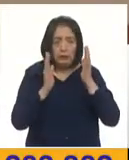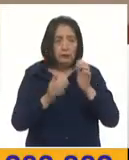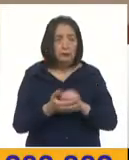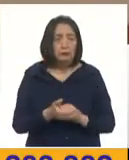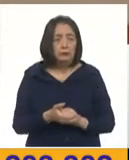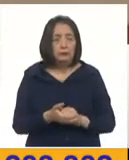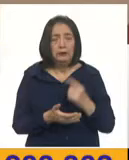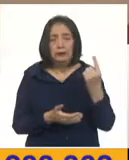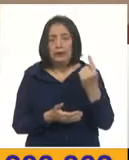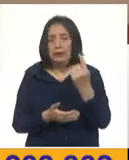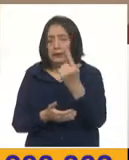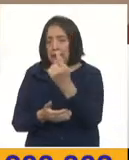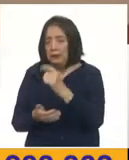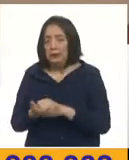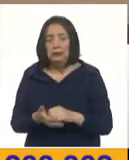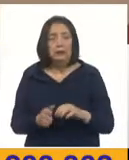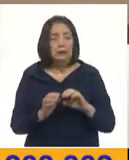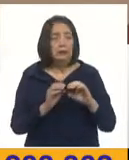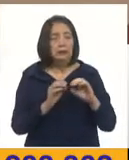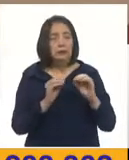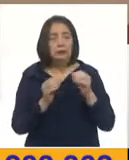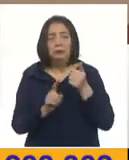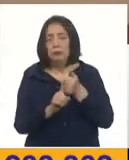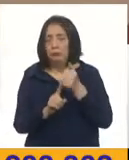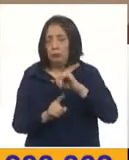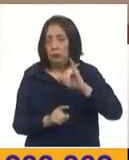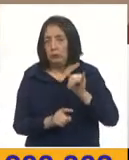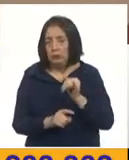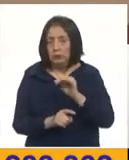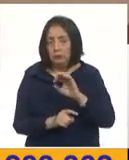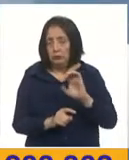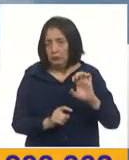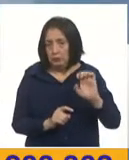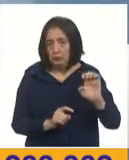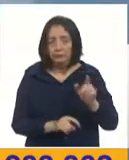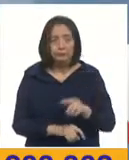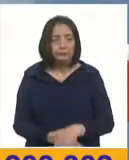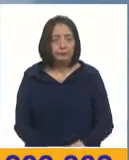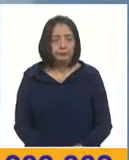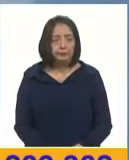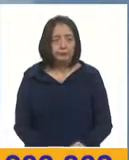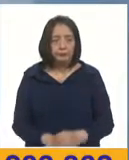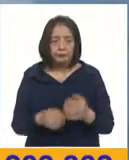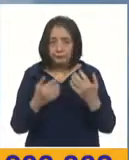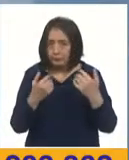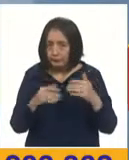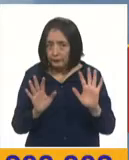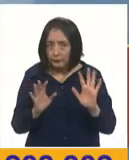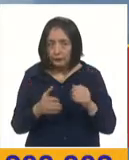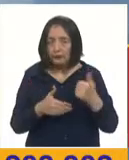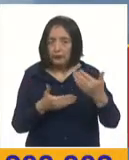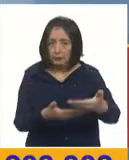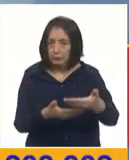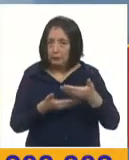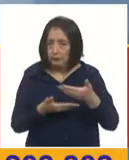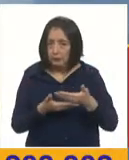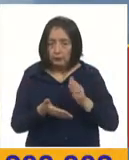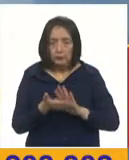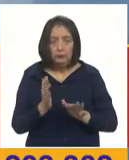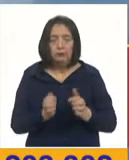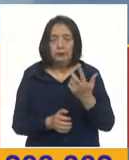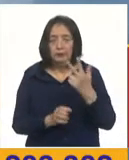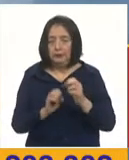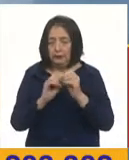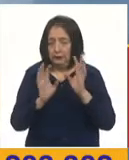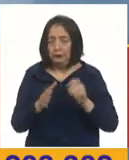órgano electoral temporal y fijado por el propio jurado electoral especial una vez los jurados reciben las solicitudes tienen